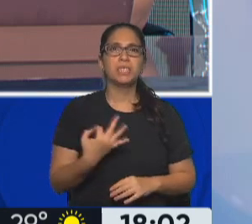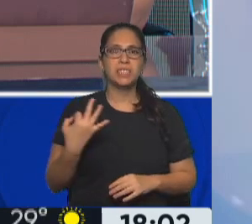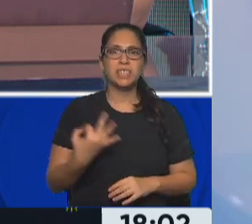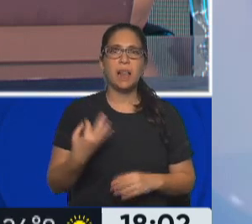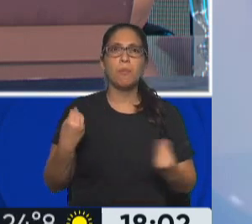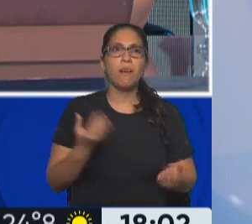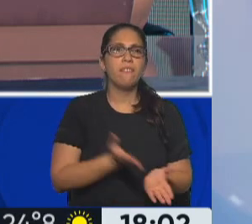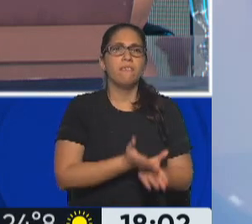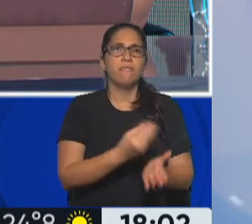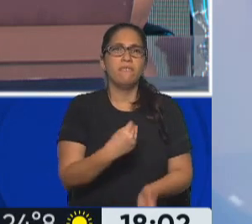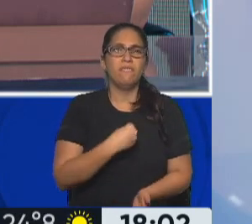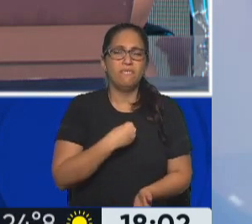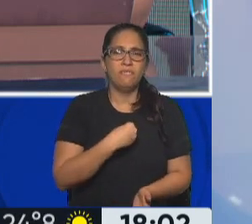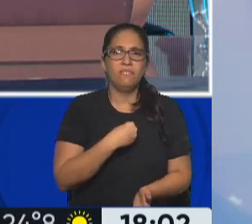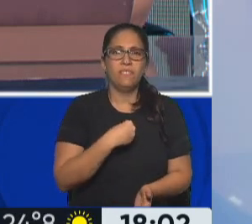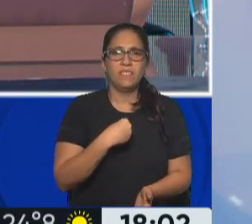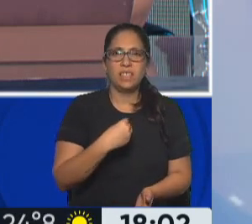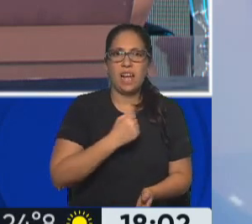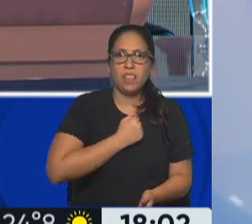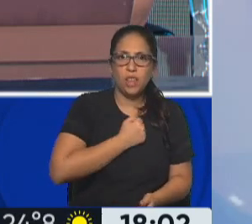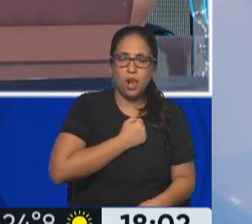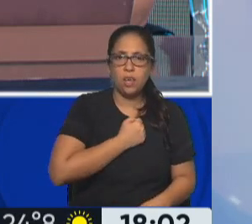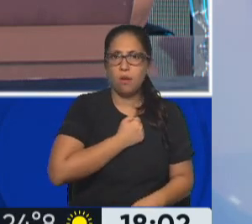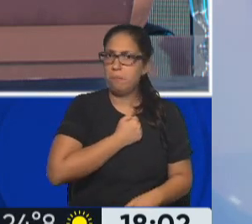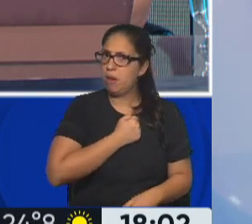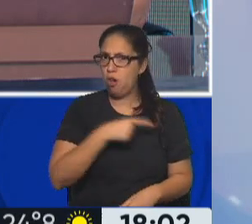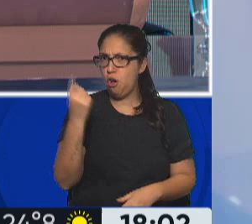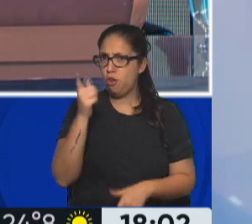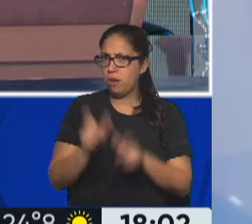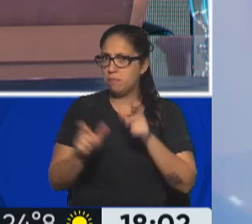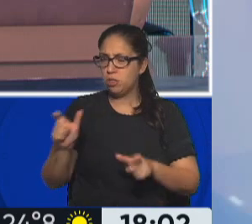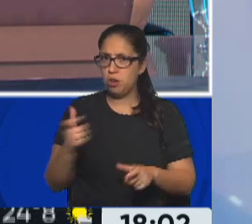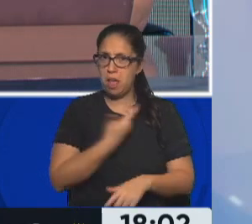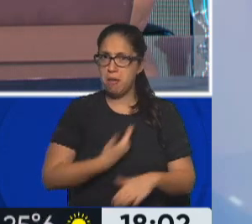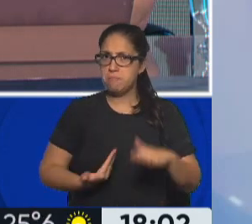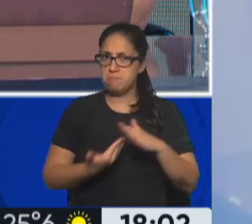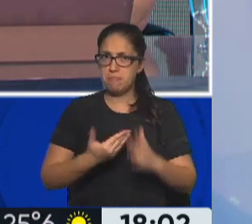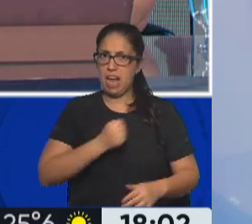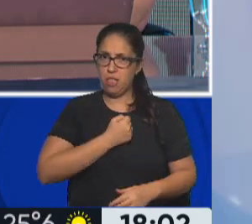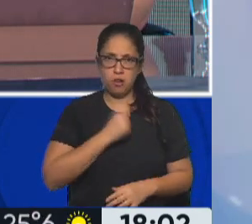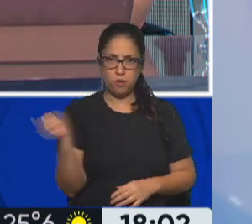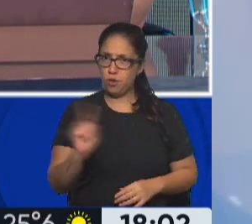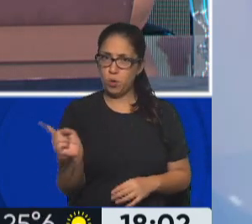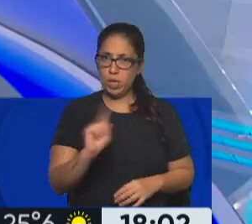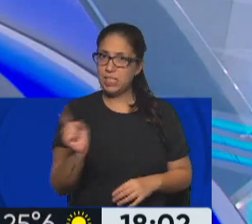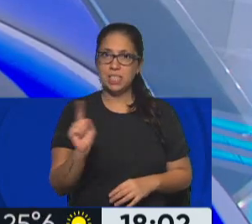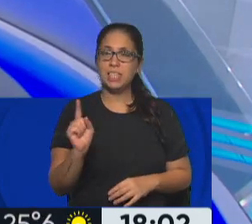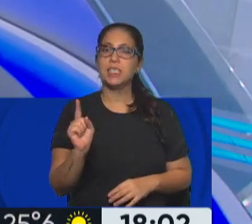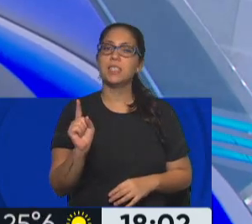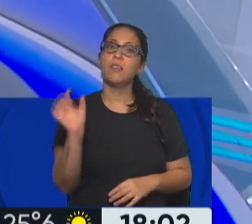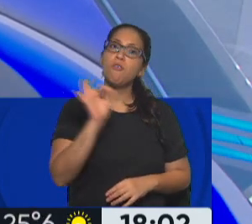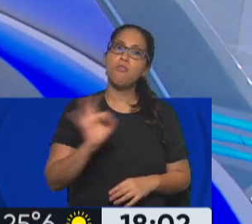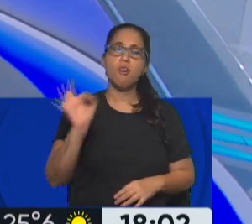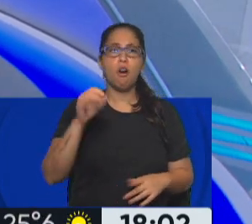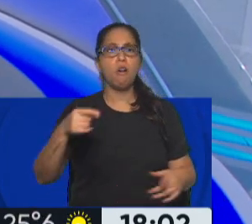fieles y lo que se da acá también, muchos de los mandatarios que ni siquiera son católicos o que incluso también en algunas posturas